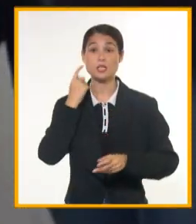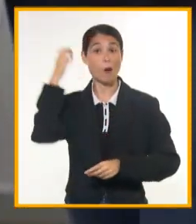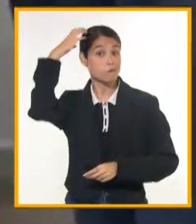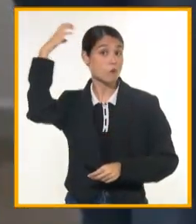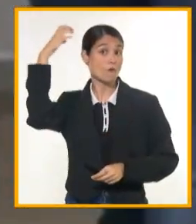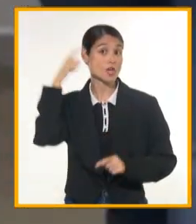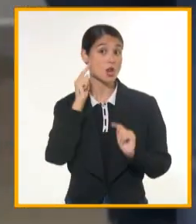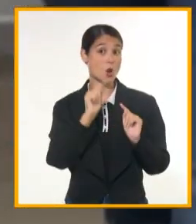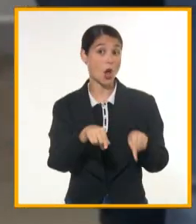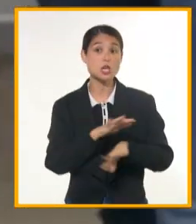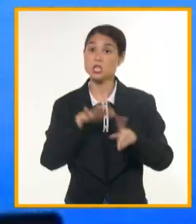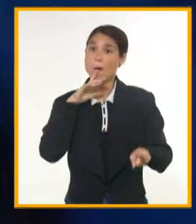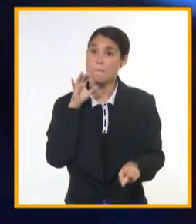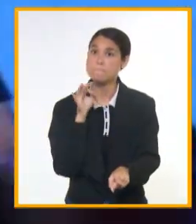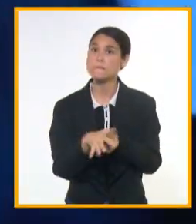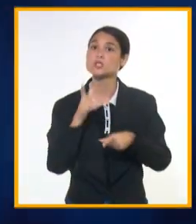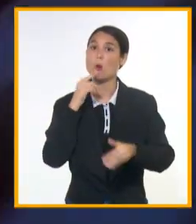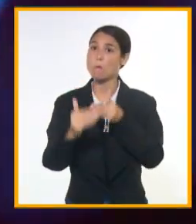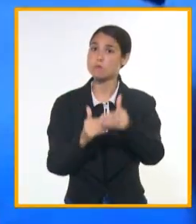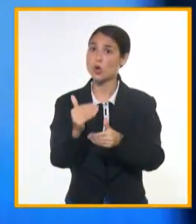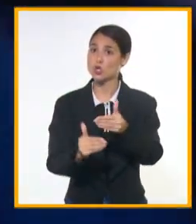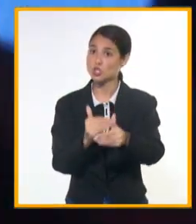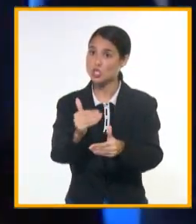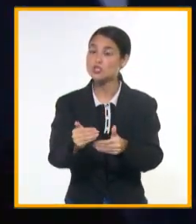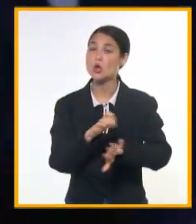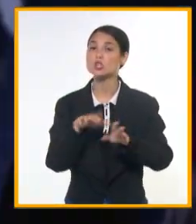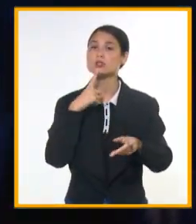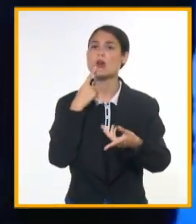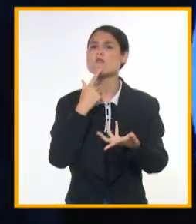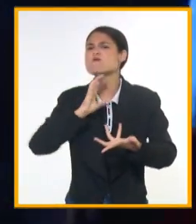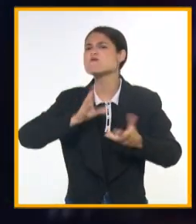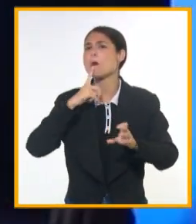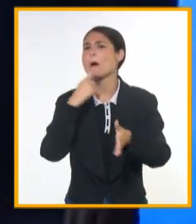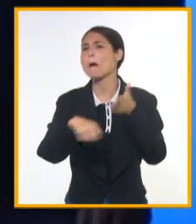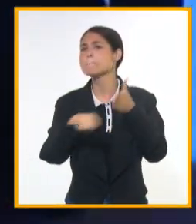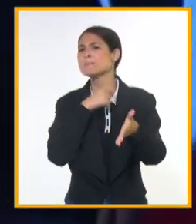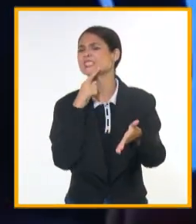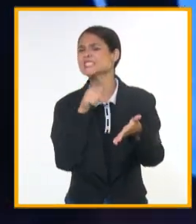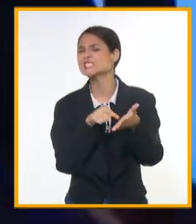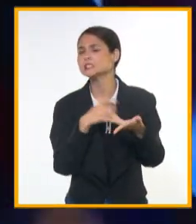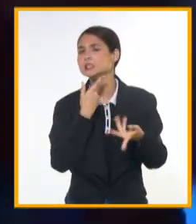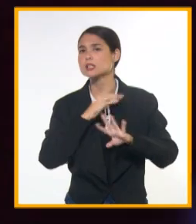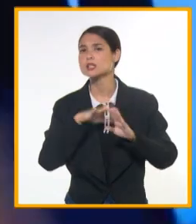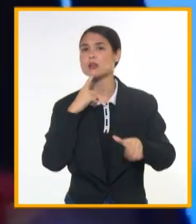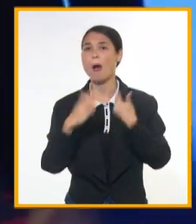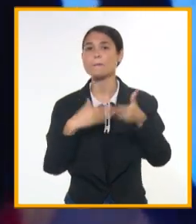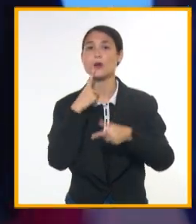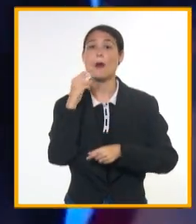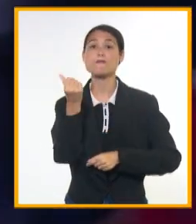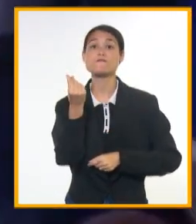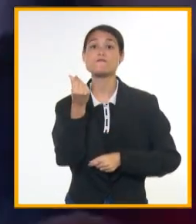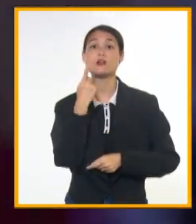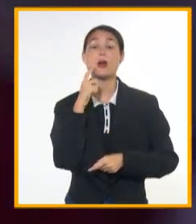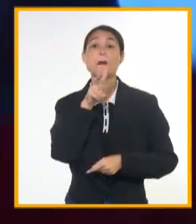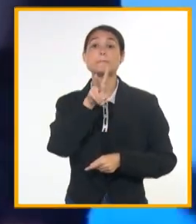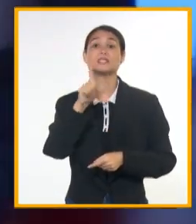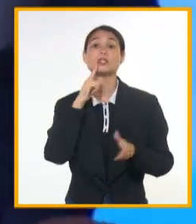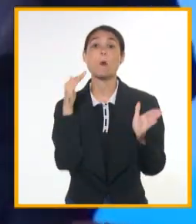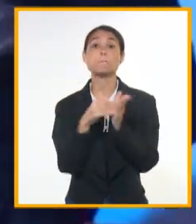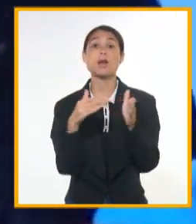de forma concertada y deliberada, un sistema de malversación de los 21.000 euros al mes con los que cuenta